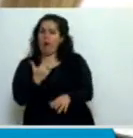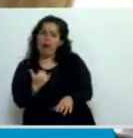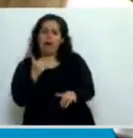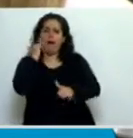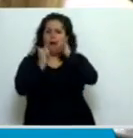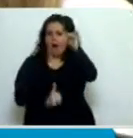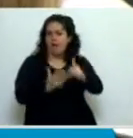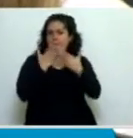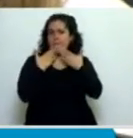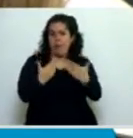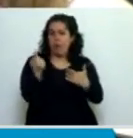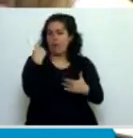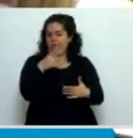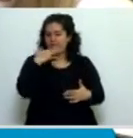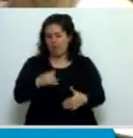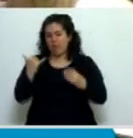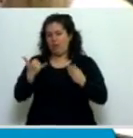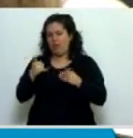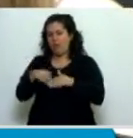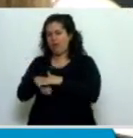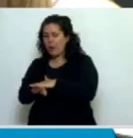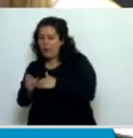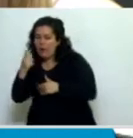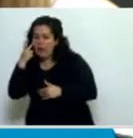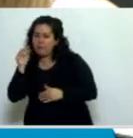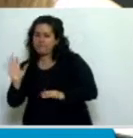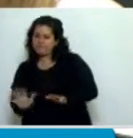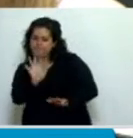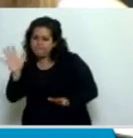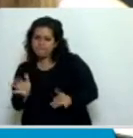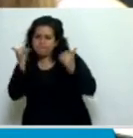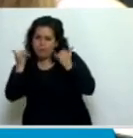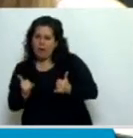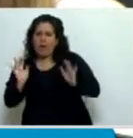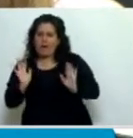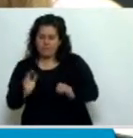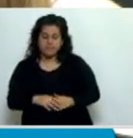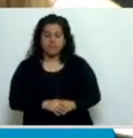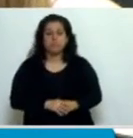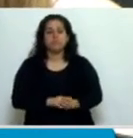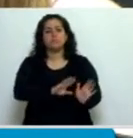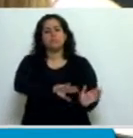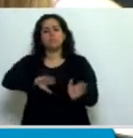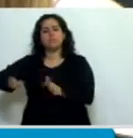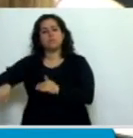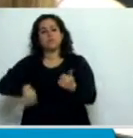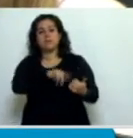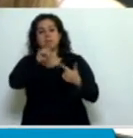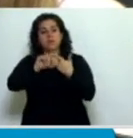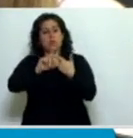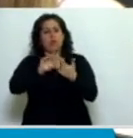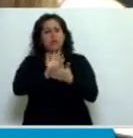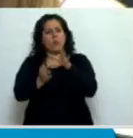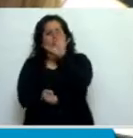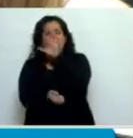y escondiendo por debajo los grandes negocios. Voy a la segunda herramienta que se establece, que es la creación